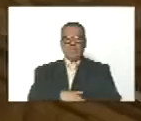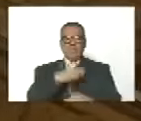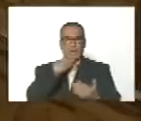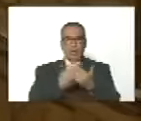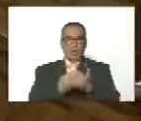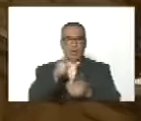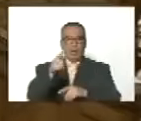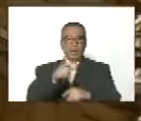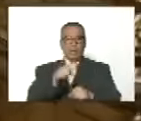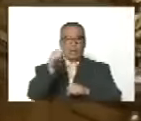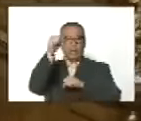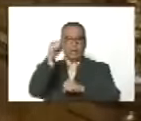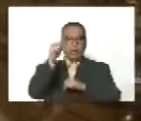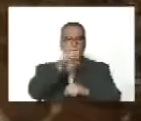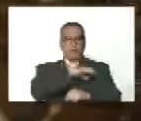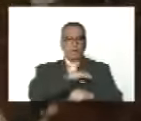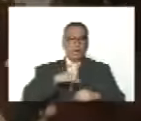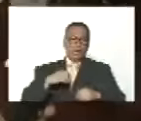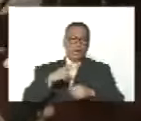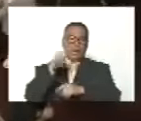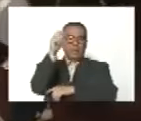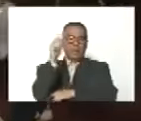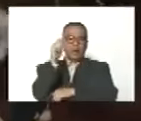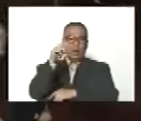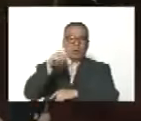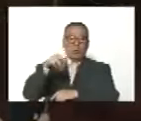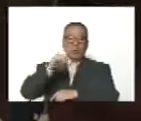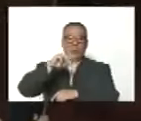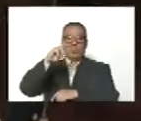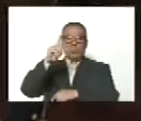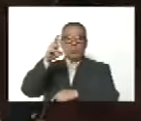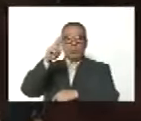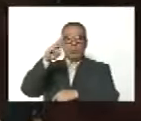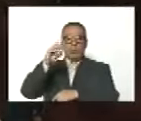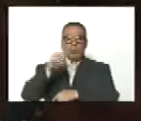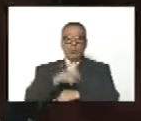Muchísimas gracias, querido diputado Maduro Guerra.